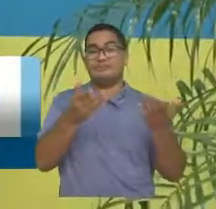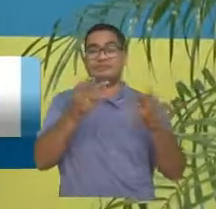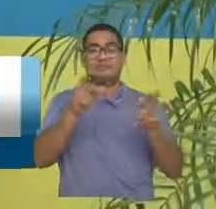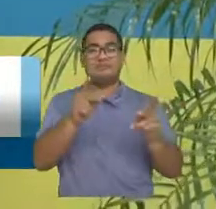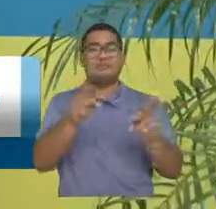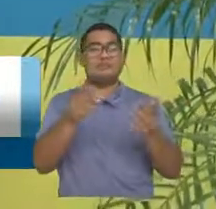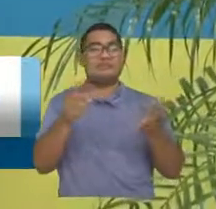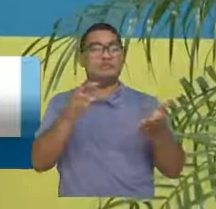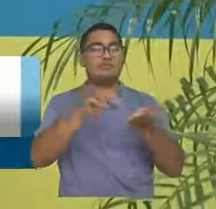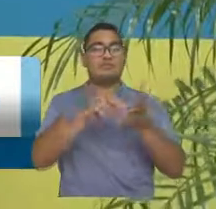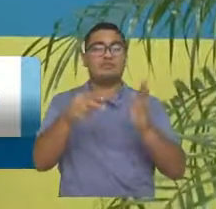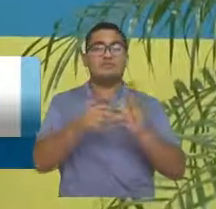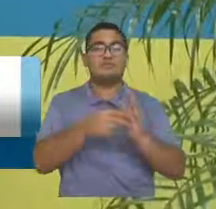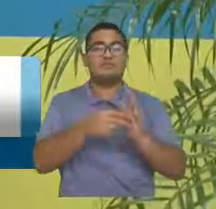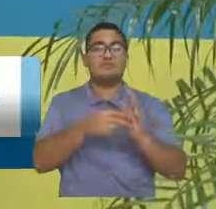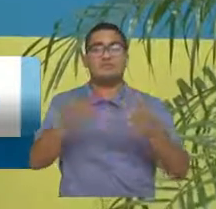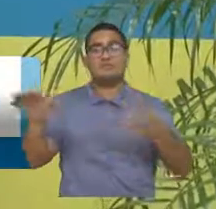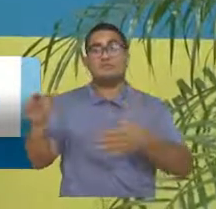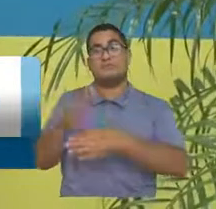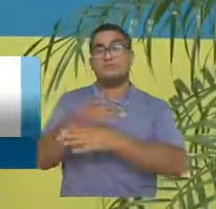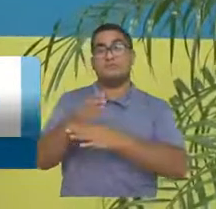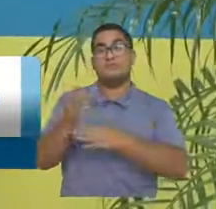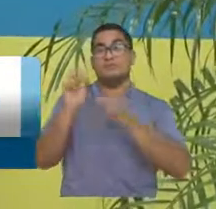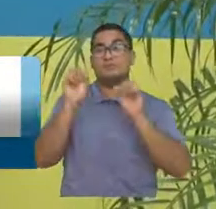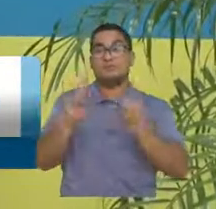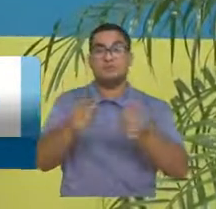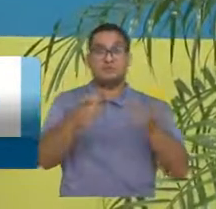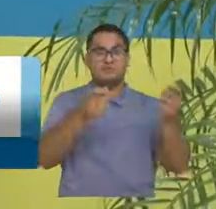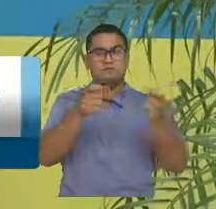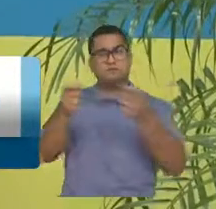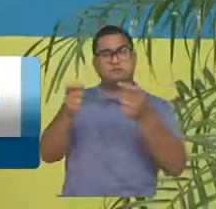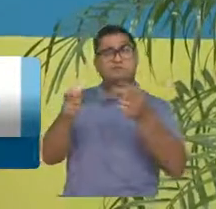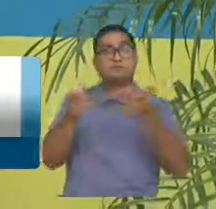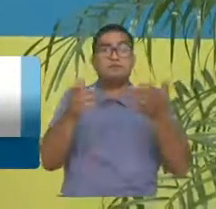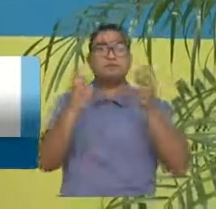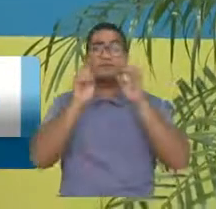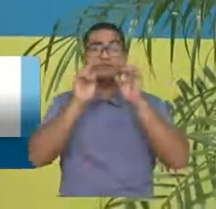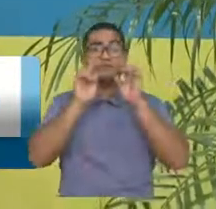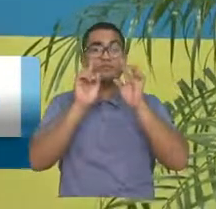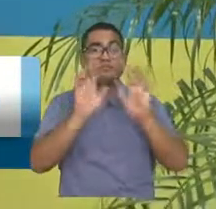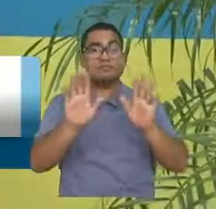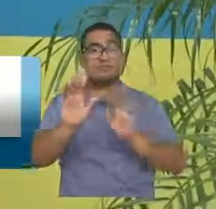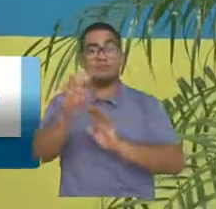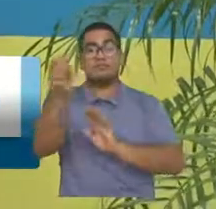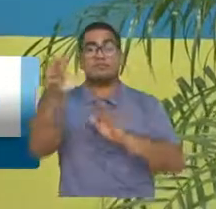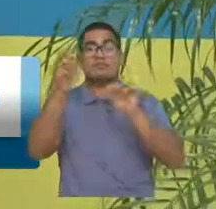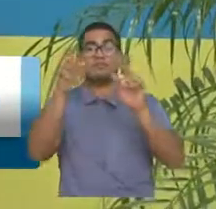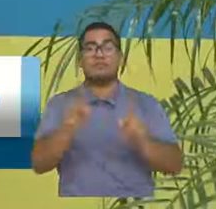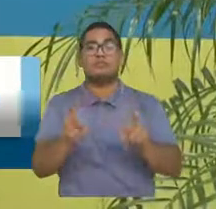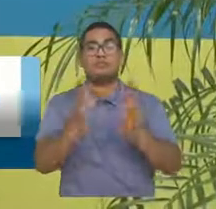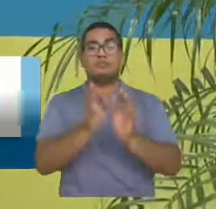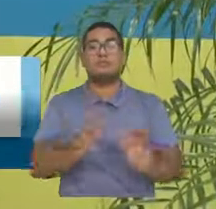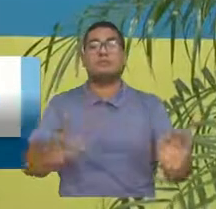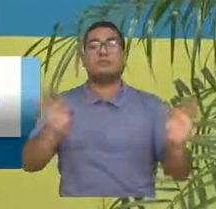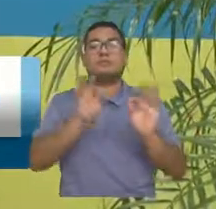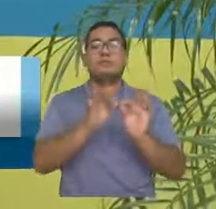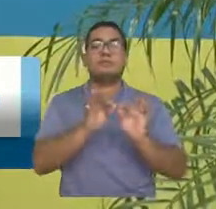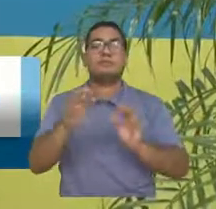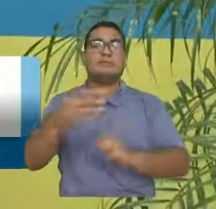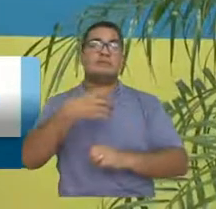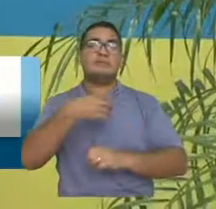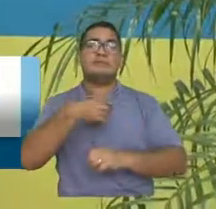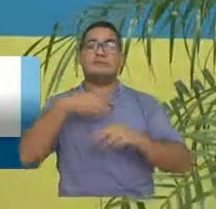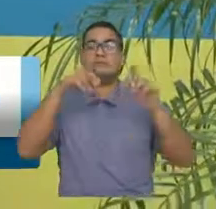sino controlar todo lo que le pueda pasar mal a los otros. Nosotros solo podemos tener control sobre mi